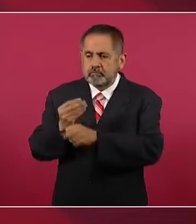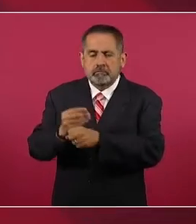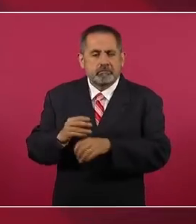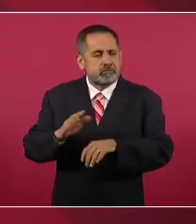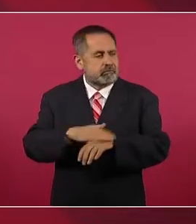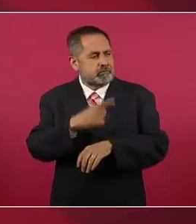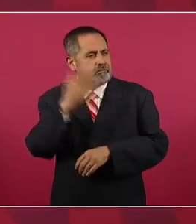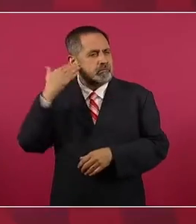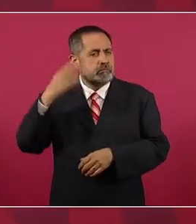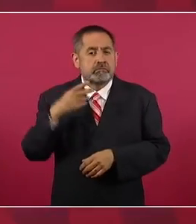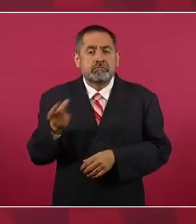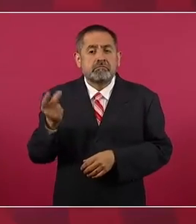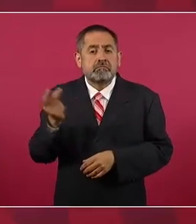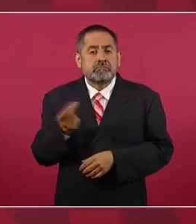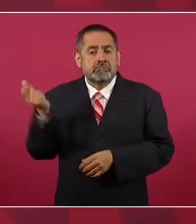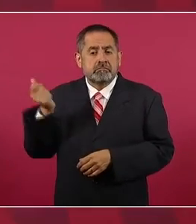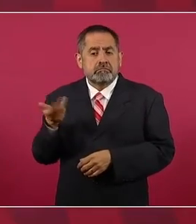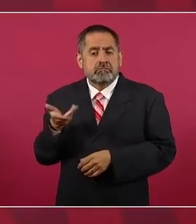despedirlos como lo hicieron.